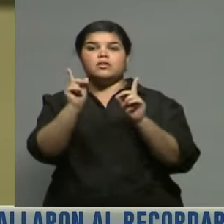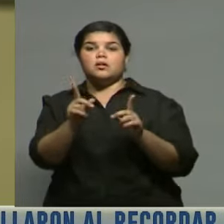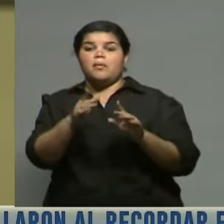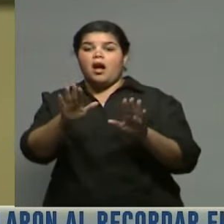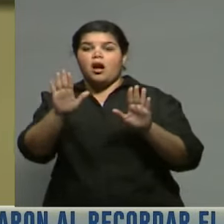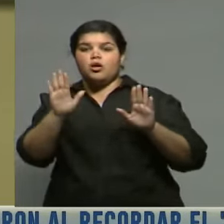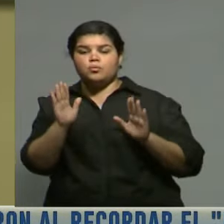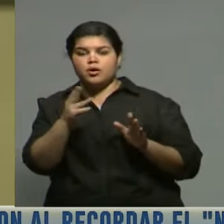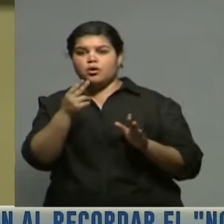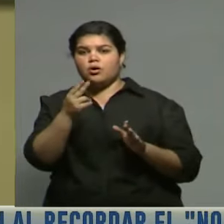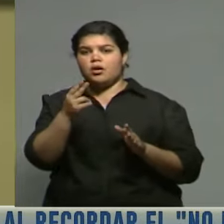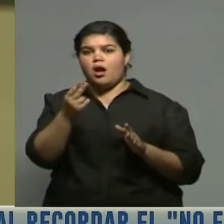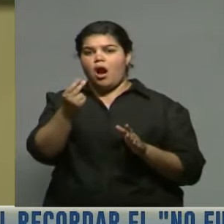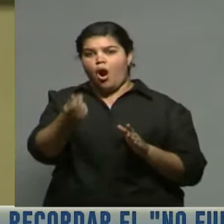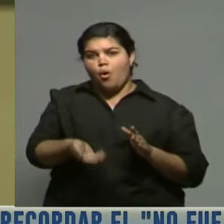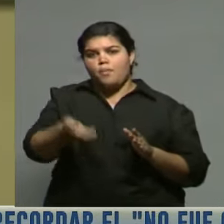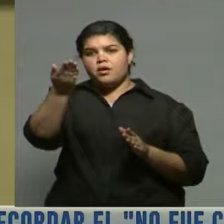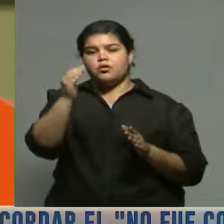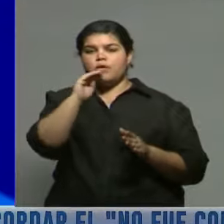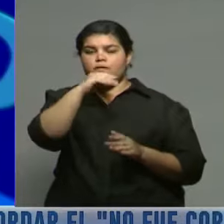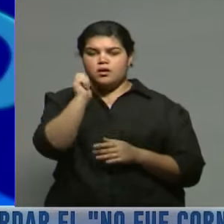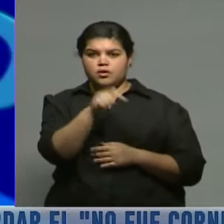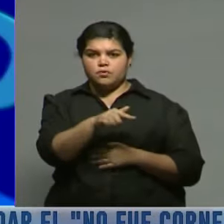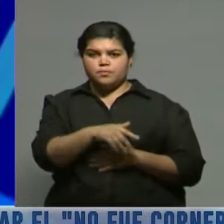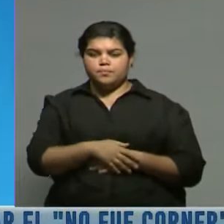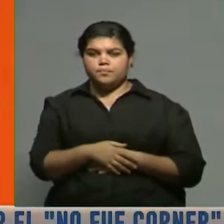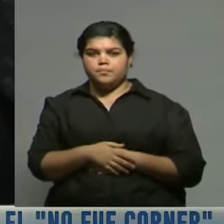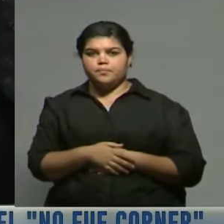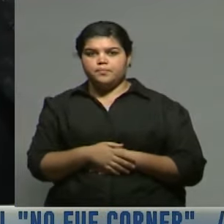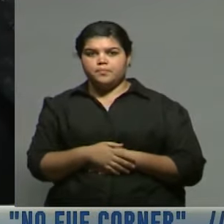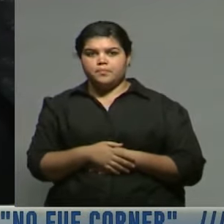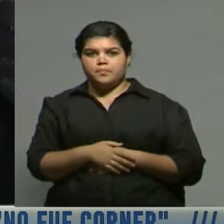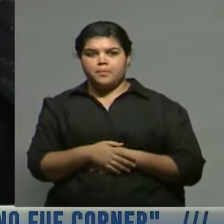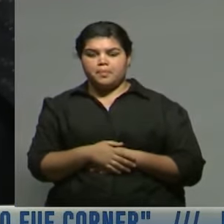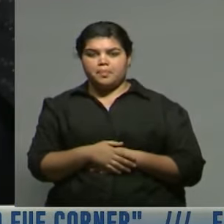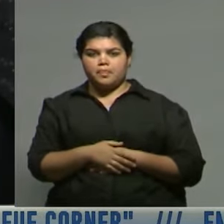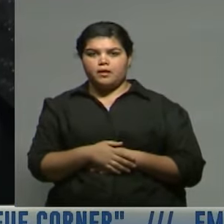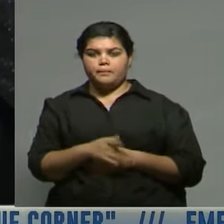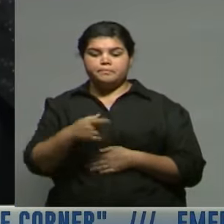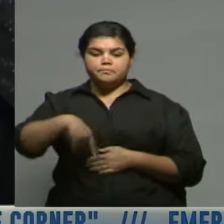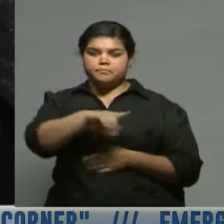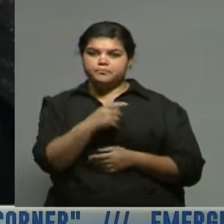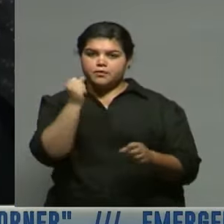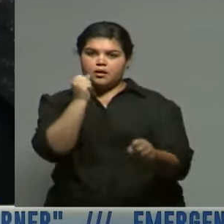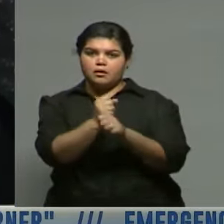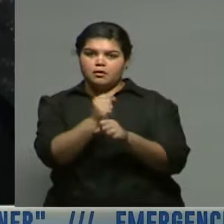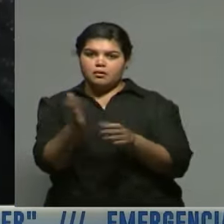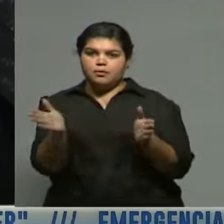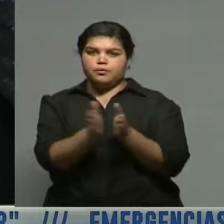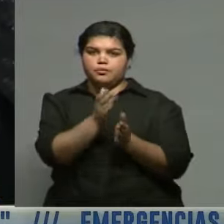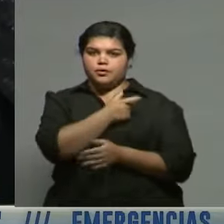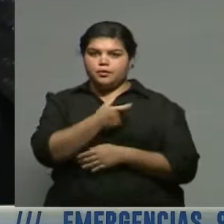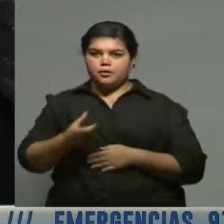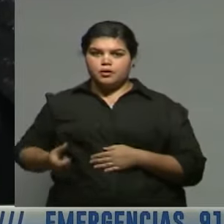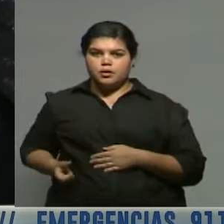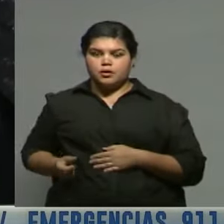posible aumento que tendría el sector vitivinícola. Lo vemos ahora. Hemos trabajado con el gobernador y en principio